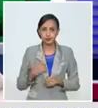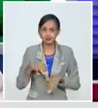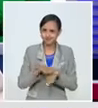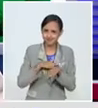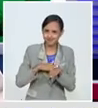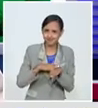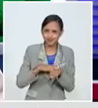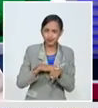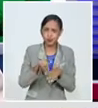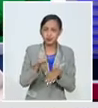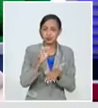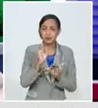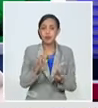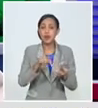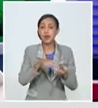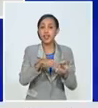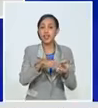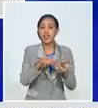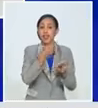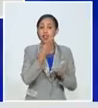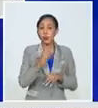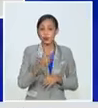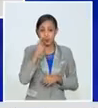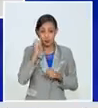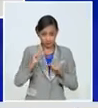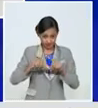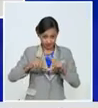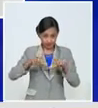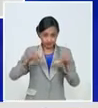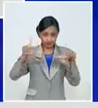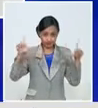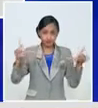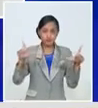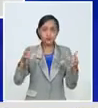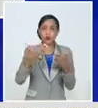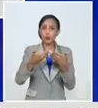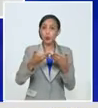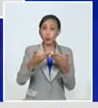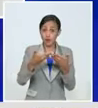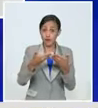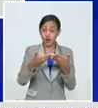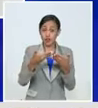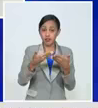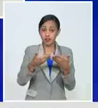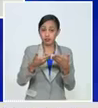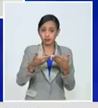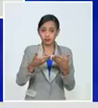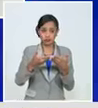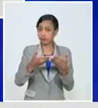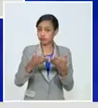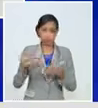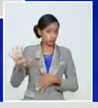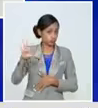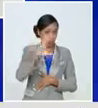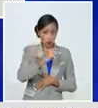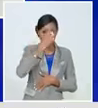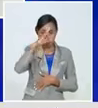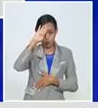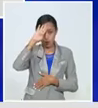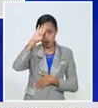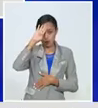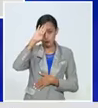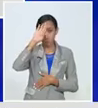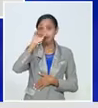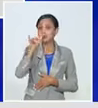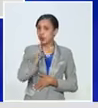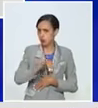todos expresados en el gráfico, se procesaron muestras de todo el país, incluyendo